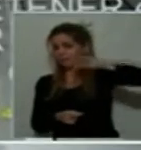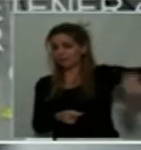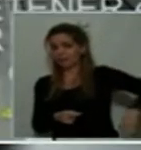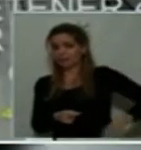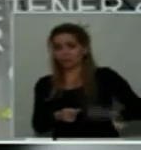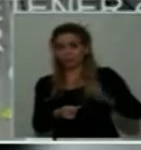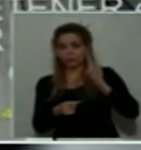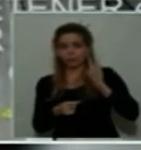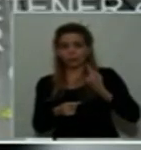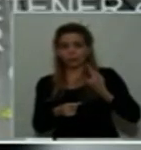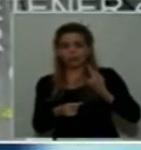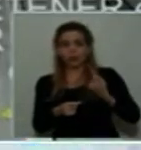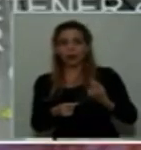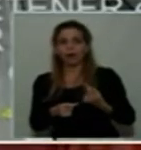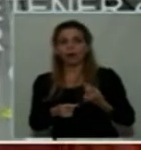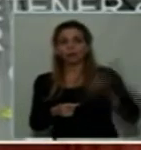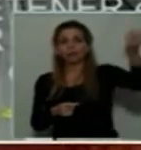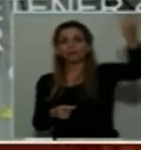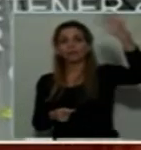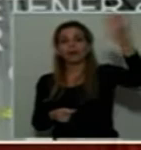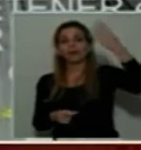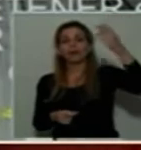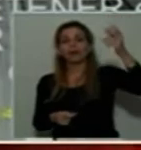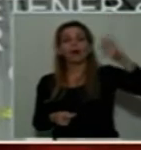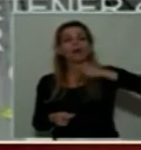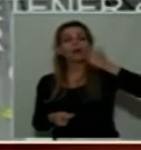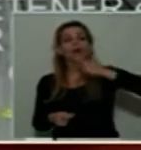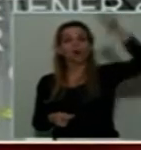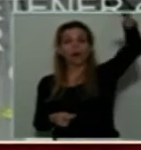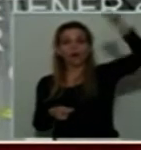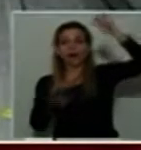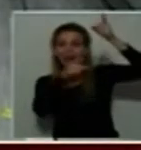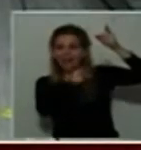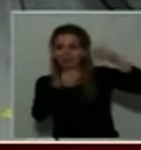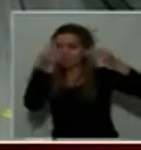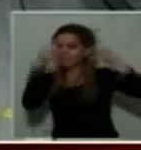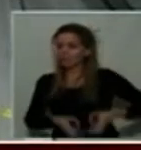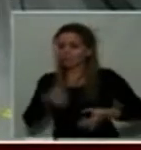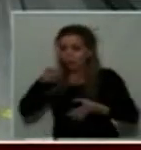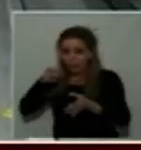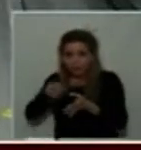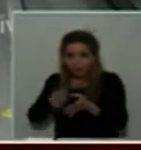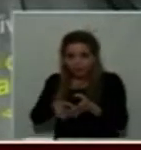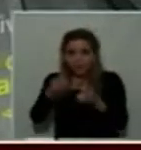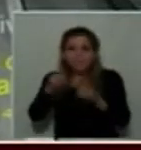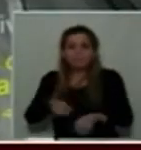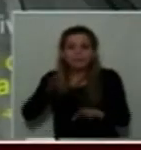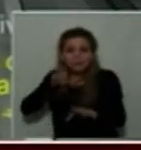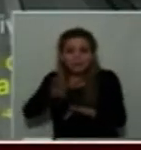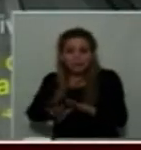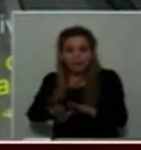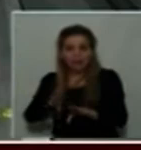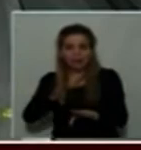número 173, que es un semáforo en rojo, ahí debería haber empezado a bajar la velocidad por el rozamiento. Porque el rozamiento lo que